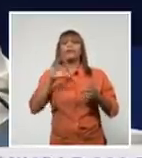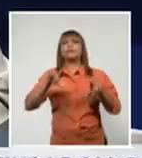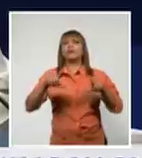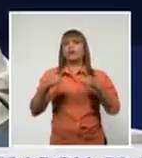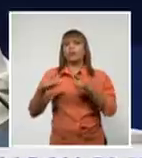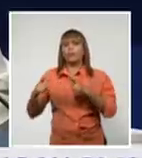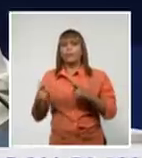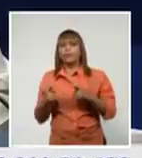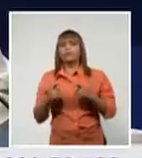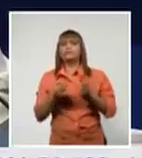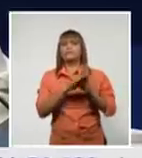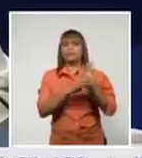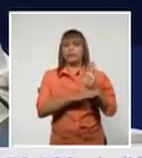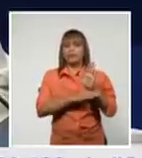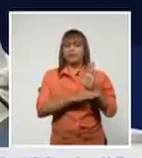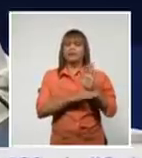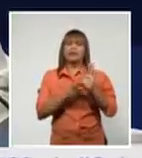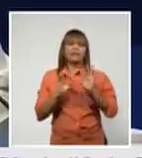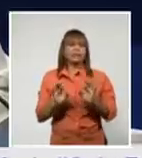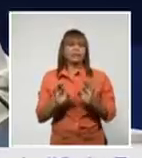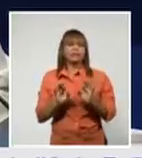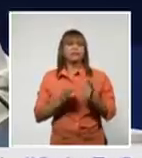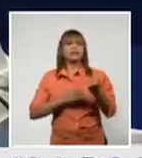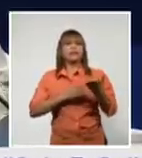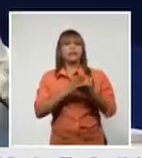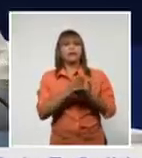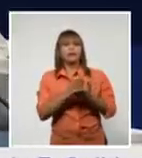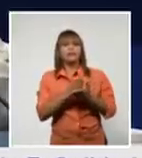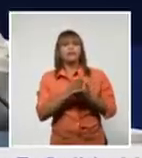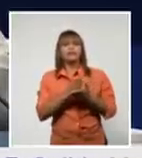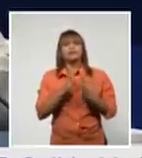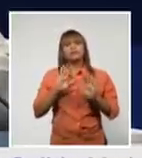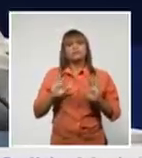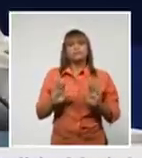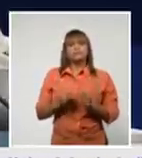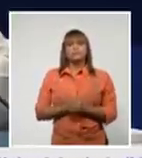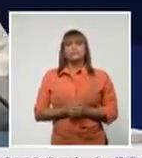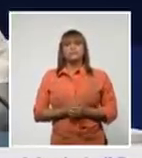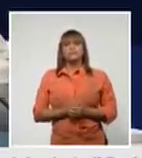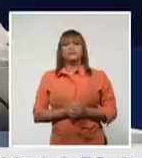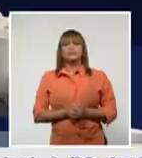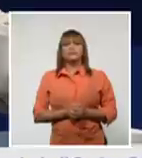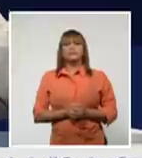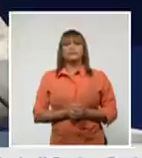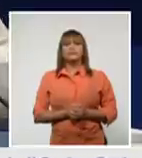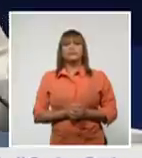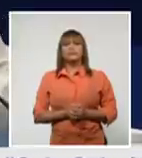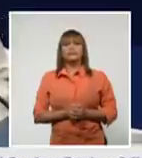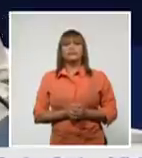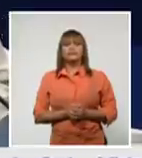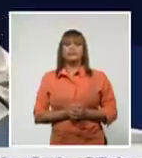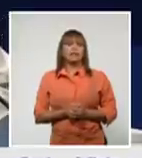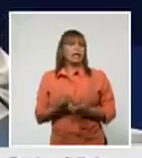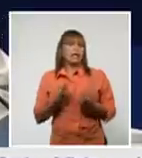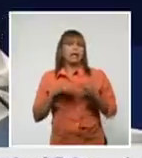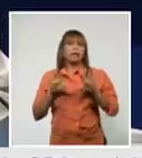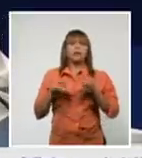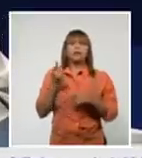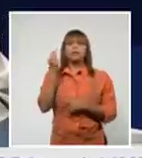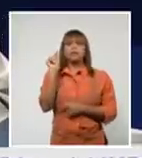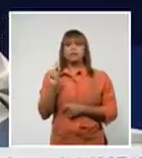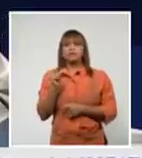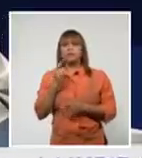esta forma nos mantendremos, si no es con ningún caso, pero por lo menos con un